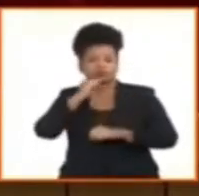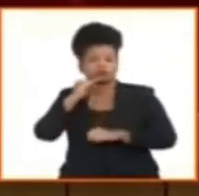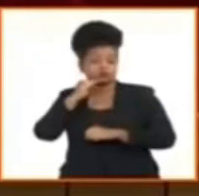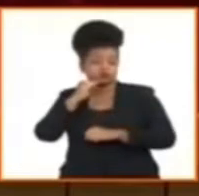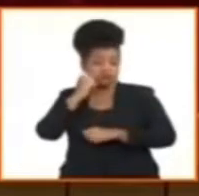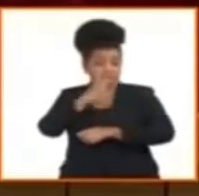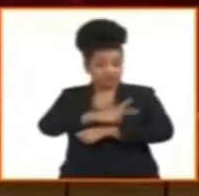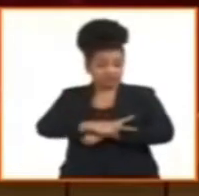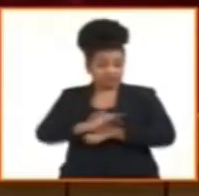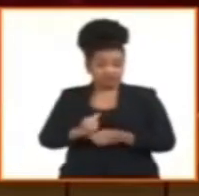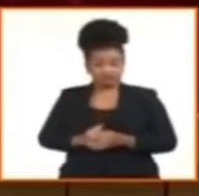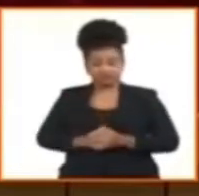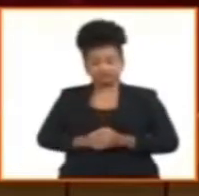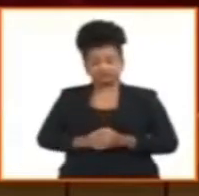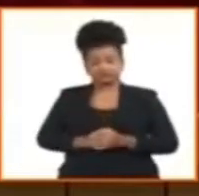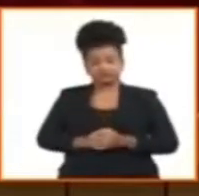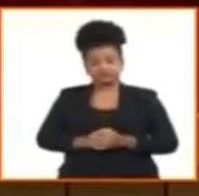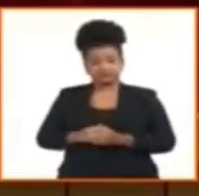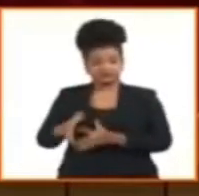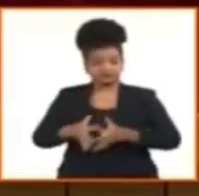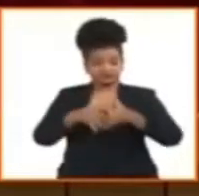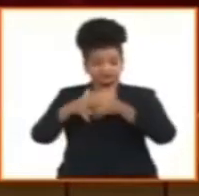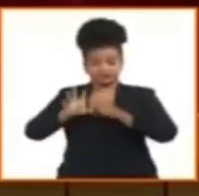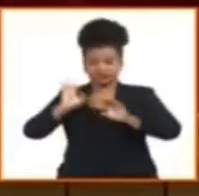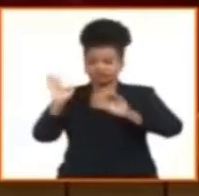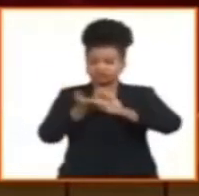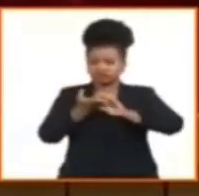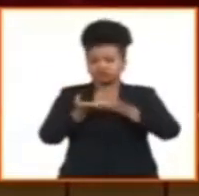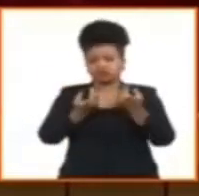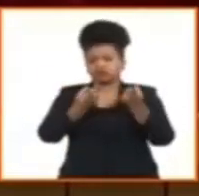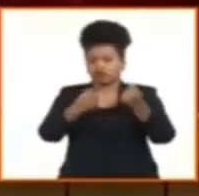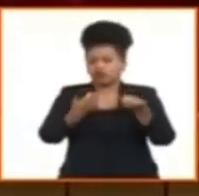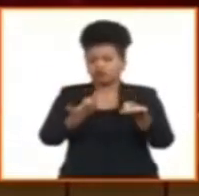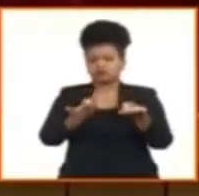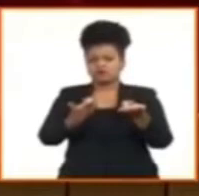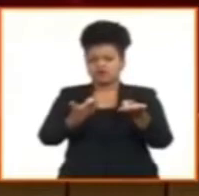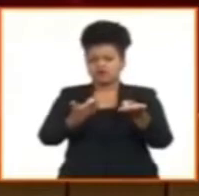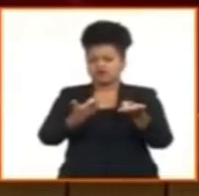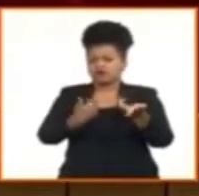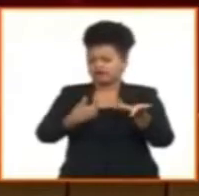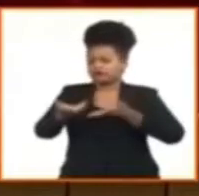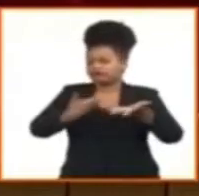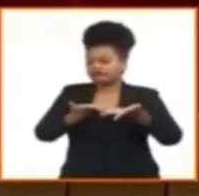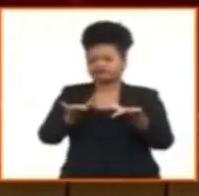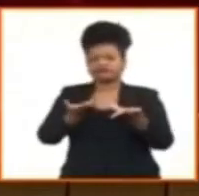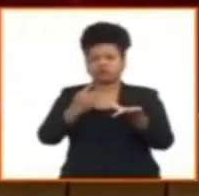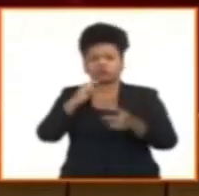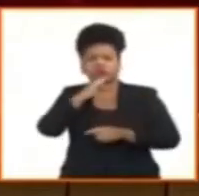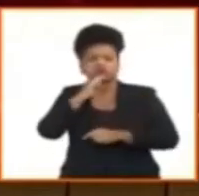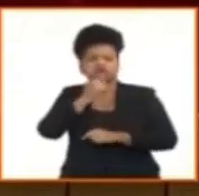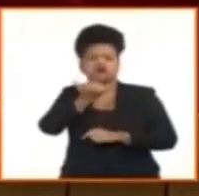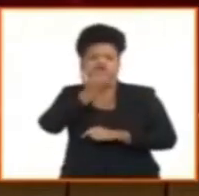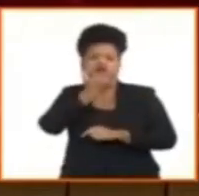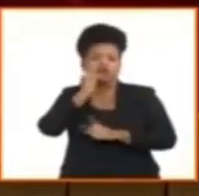ilegal uso de sanciones económicas, comerciales y financieras de carácter unilateral como instrumento de